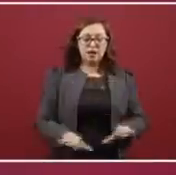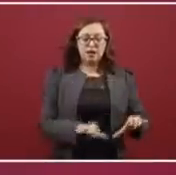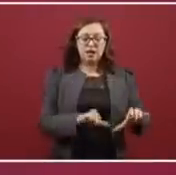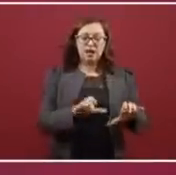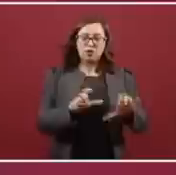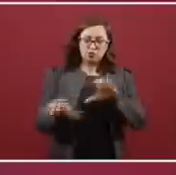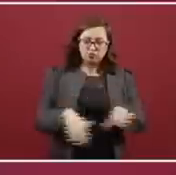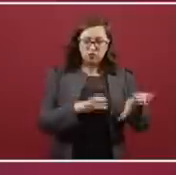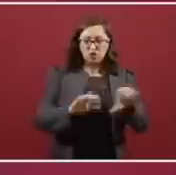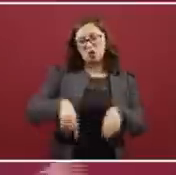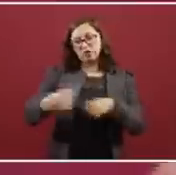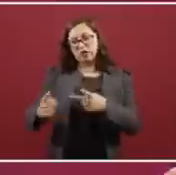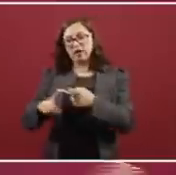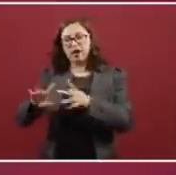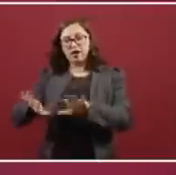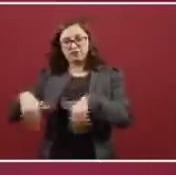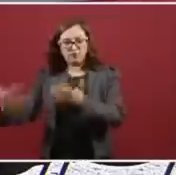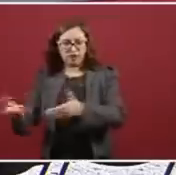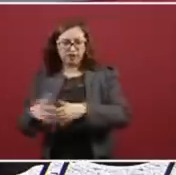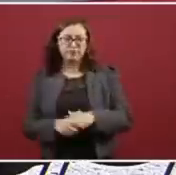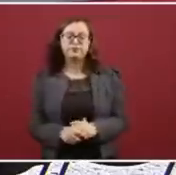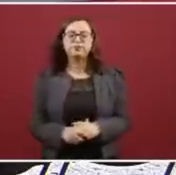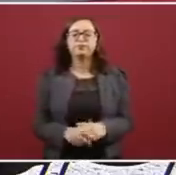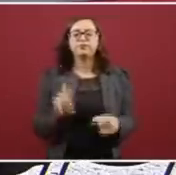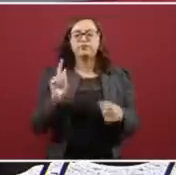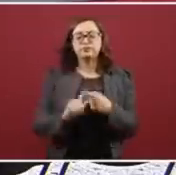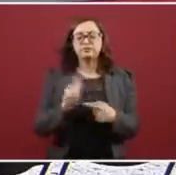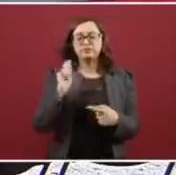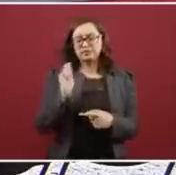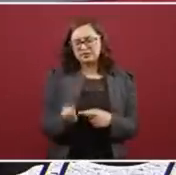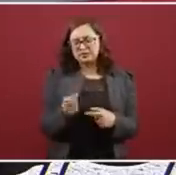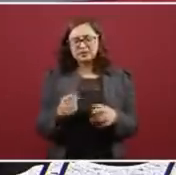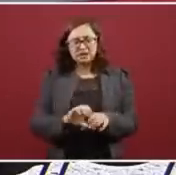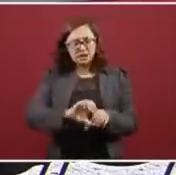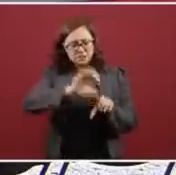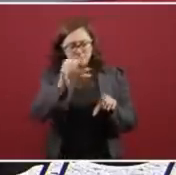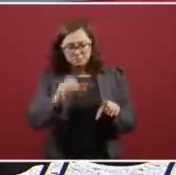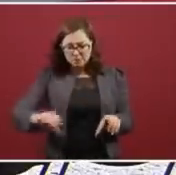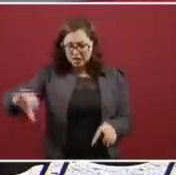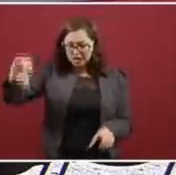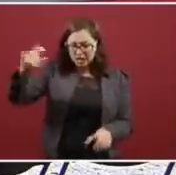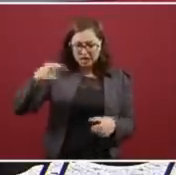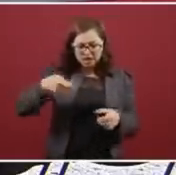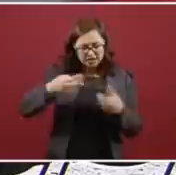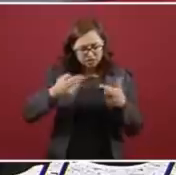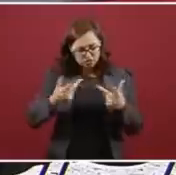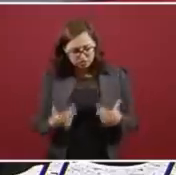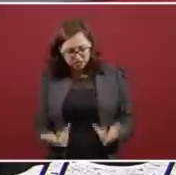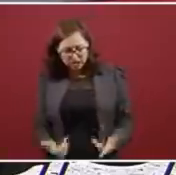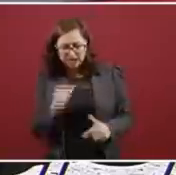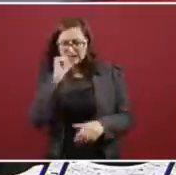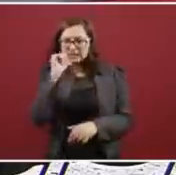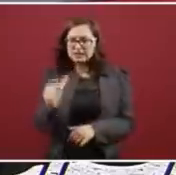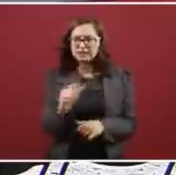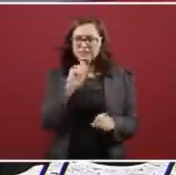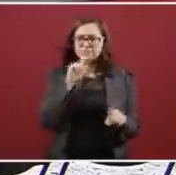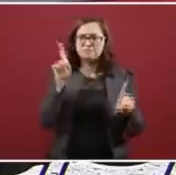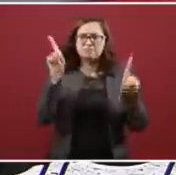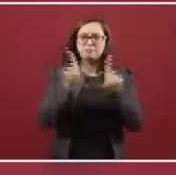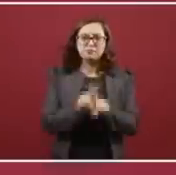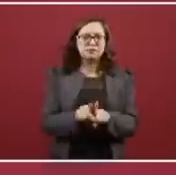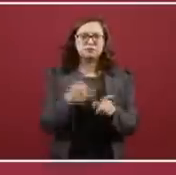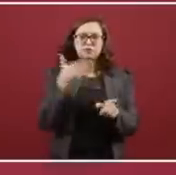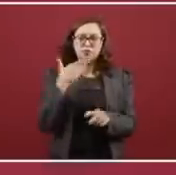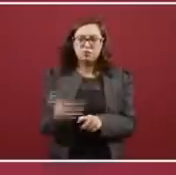software y en el hardware revisamos que no tenga fugas la manguera revisamos que estén las pilas bien